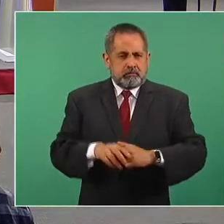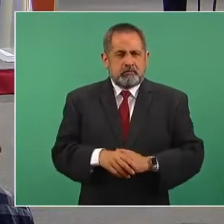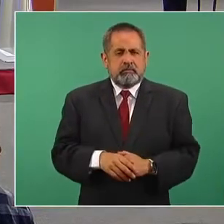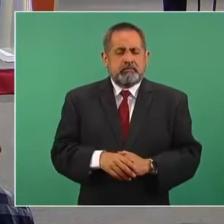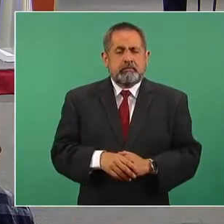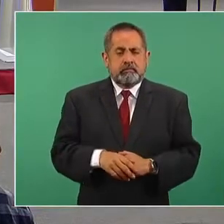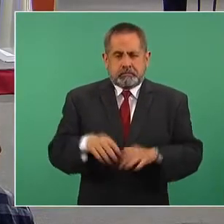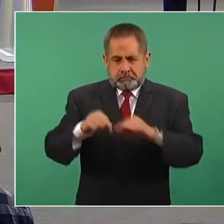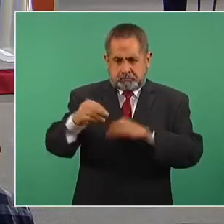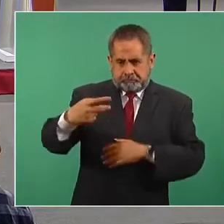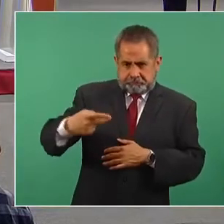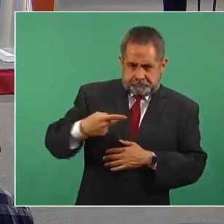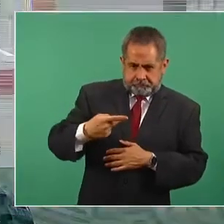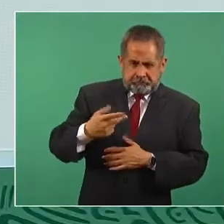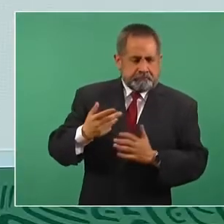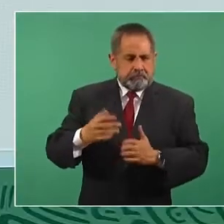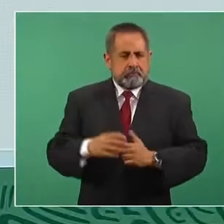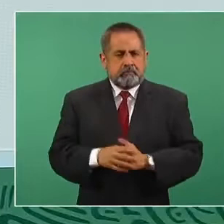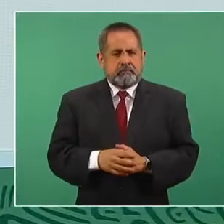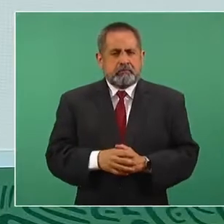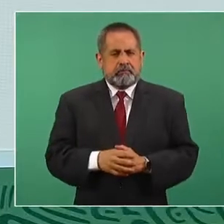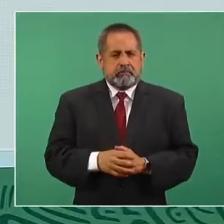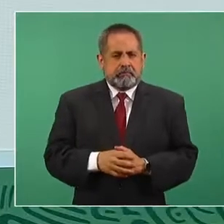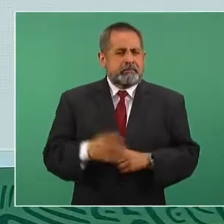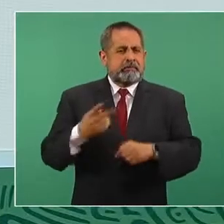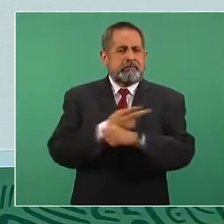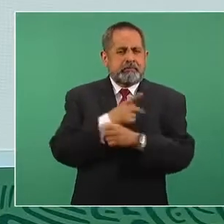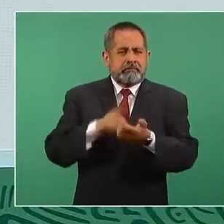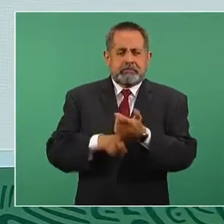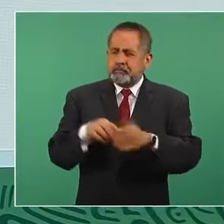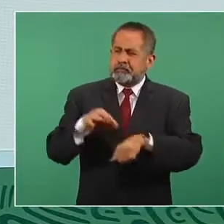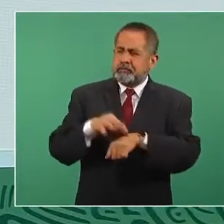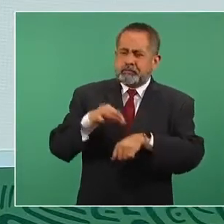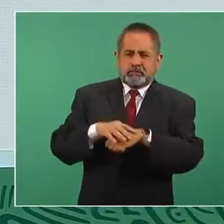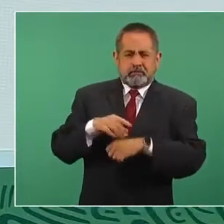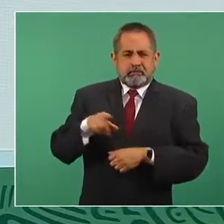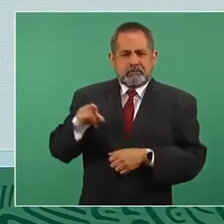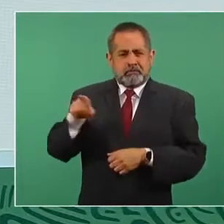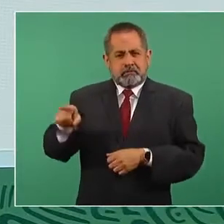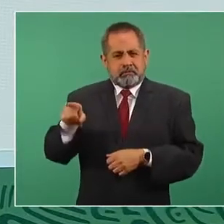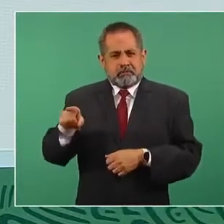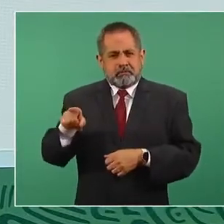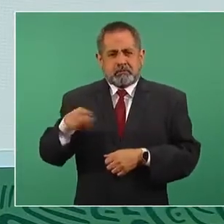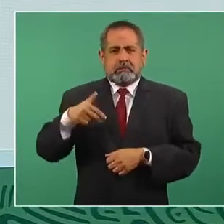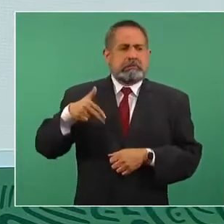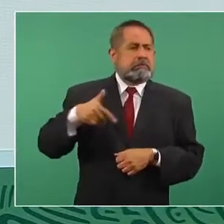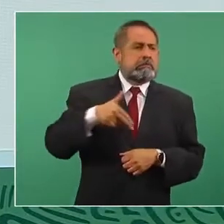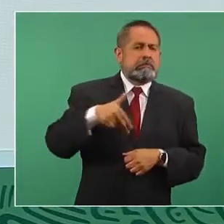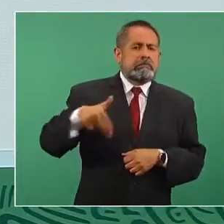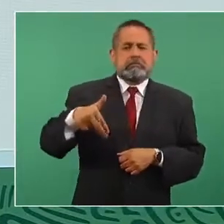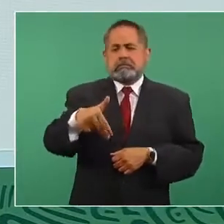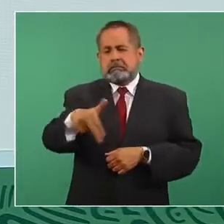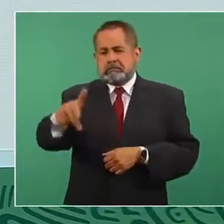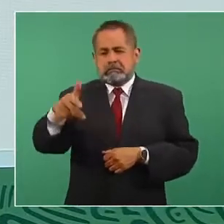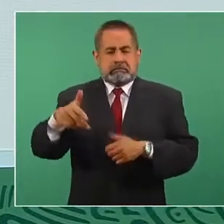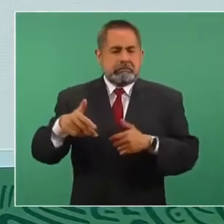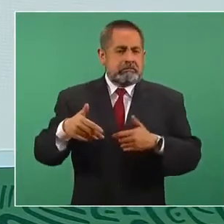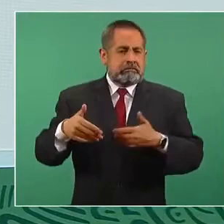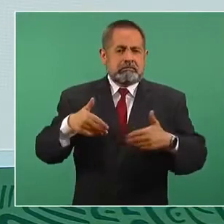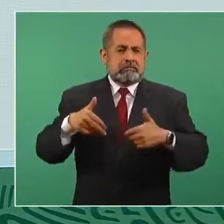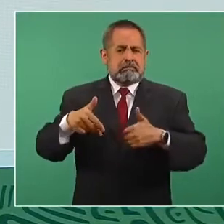tu trabajo, ¿qué pasa con el doctor que estaba caminando en…